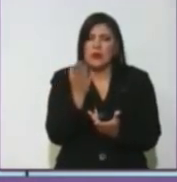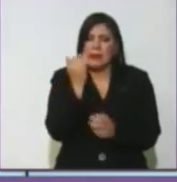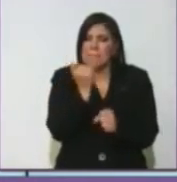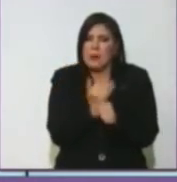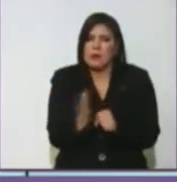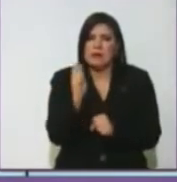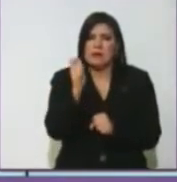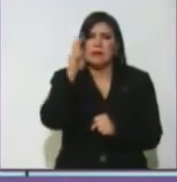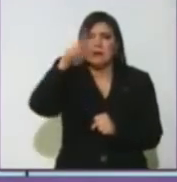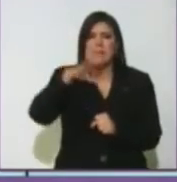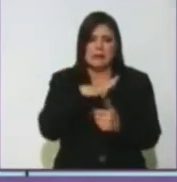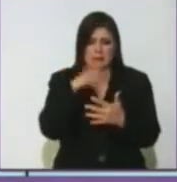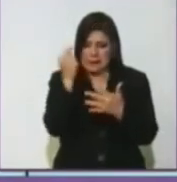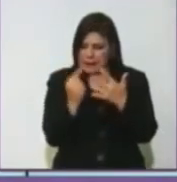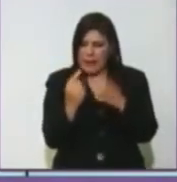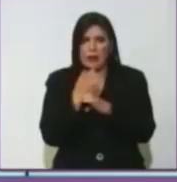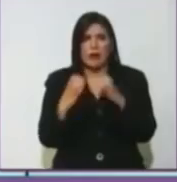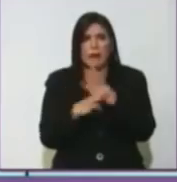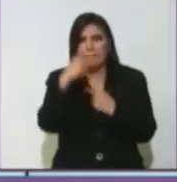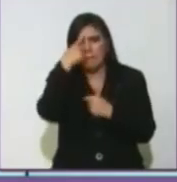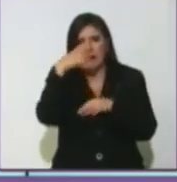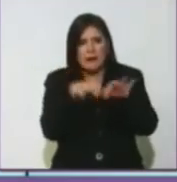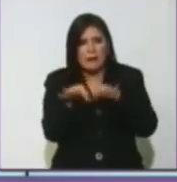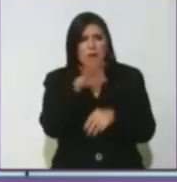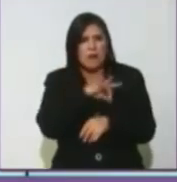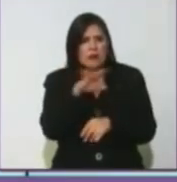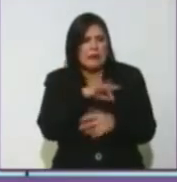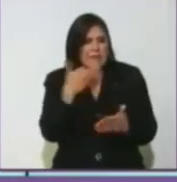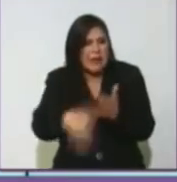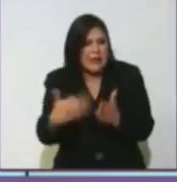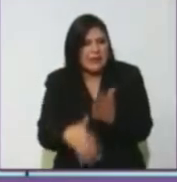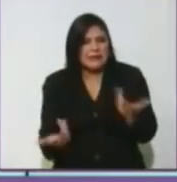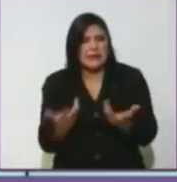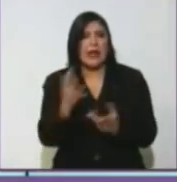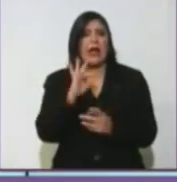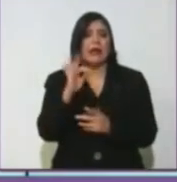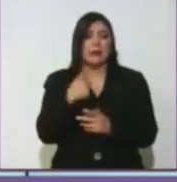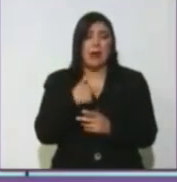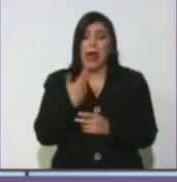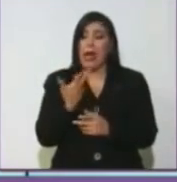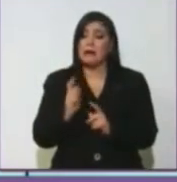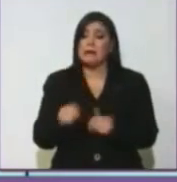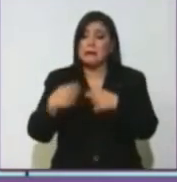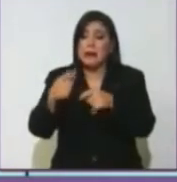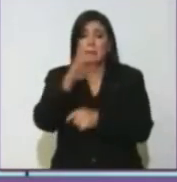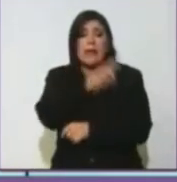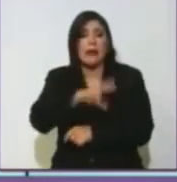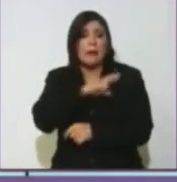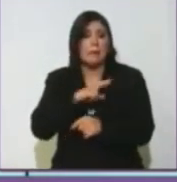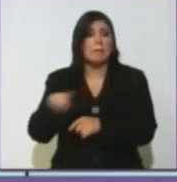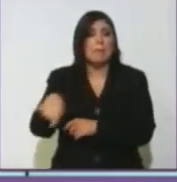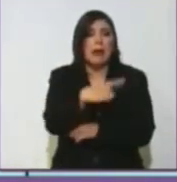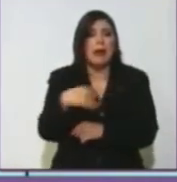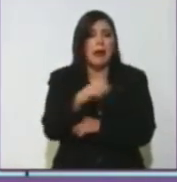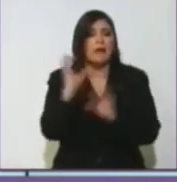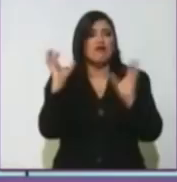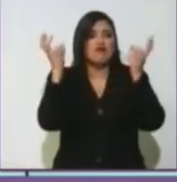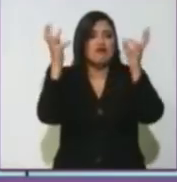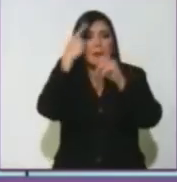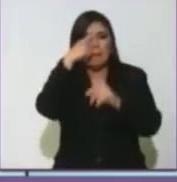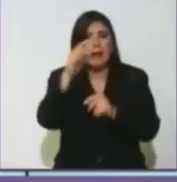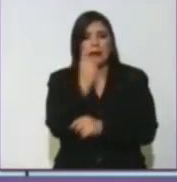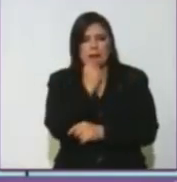necesarios para poder trabajar que les tengan que rentar una patrulla que les tengan que rentar un arma